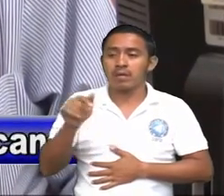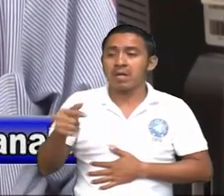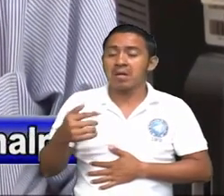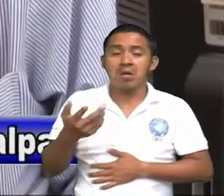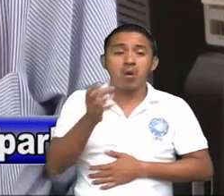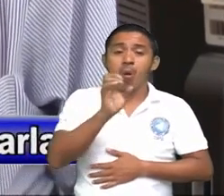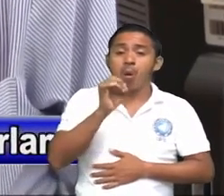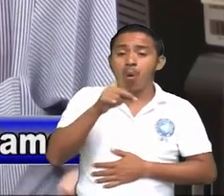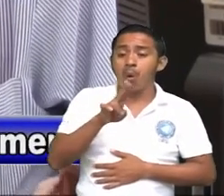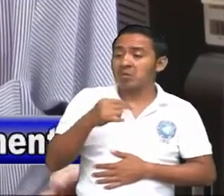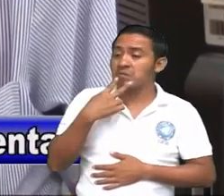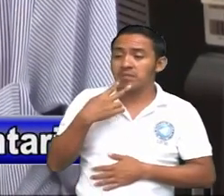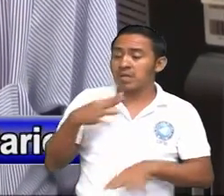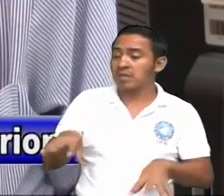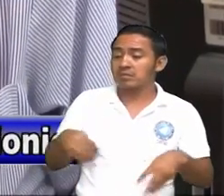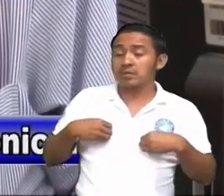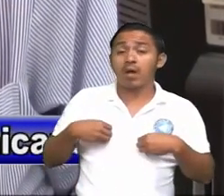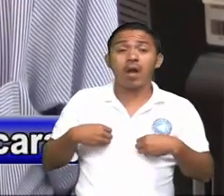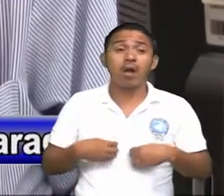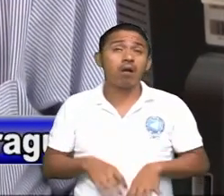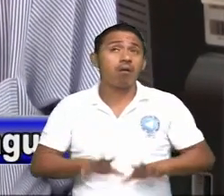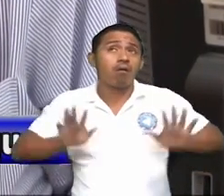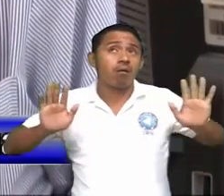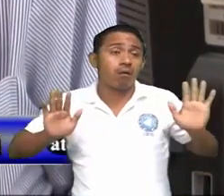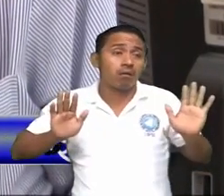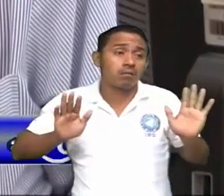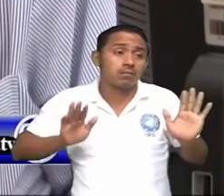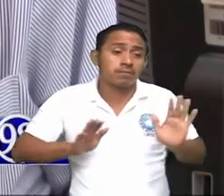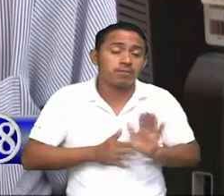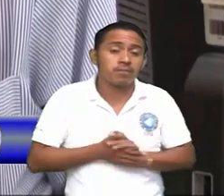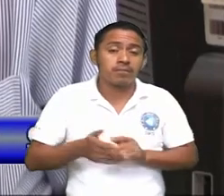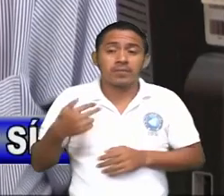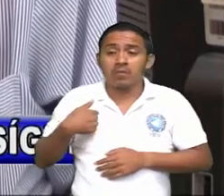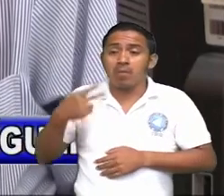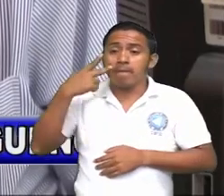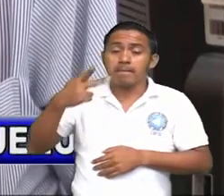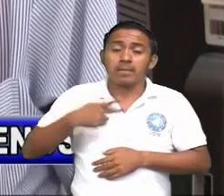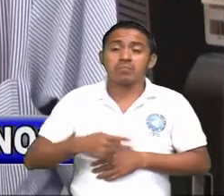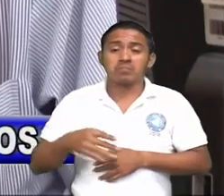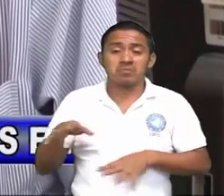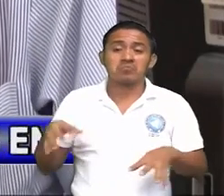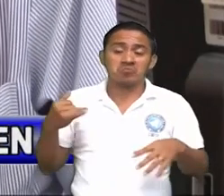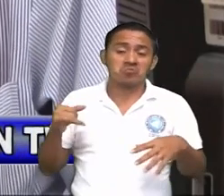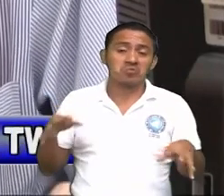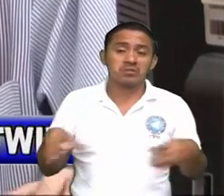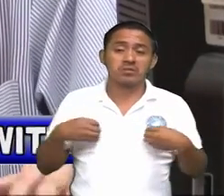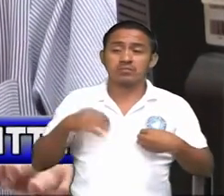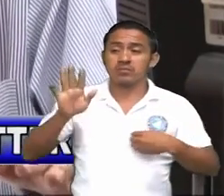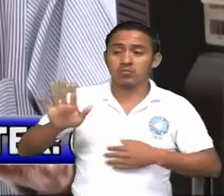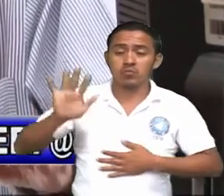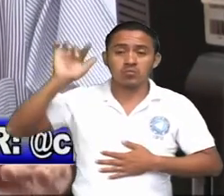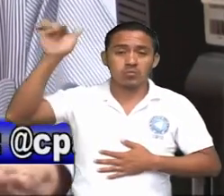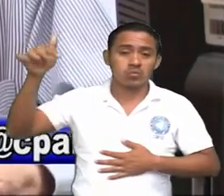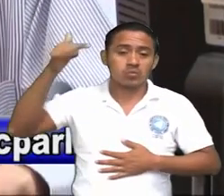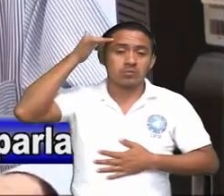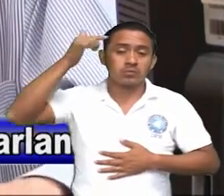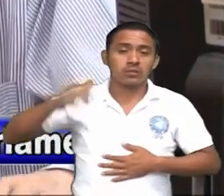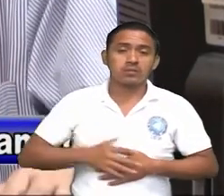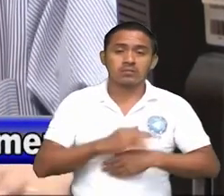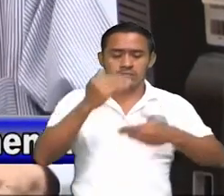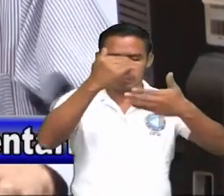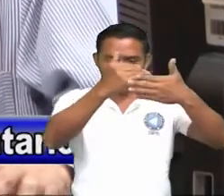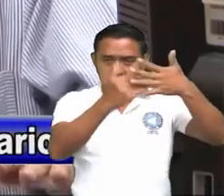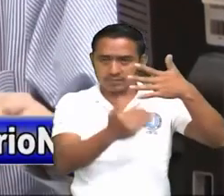Unidas. Bueno, ¿hay qué? Nosotros lo reconocemos porque es un Estado que tiene todos